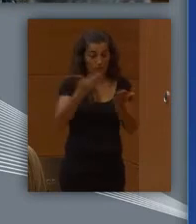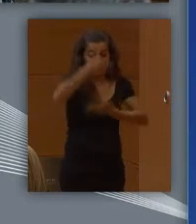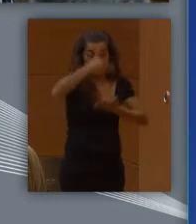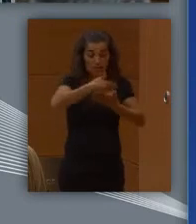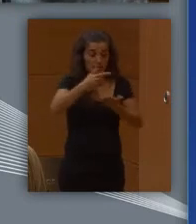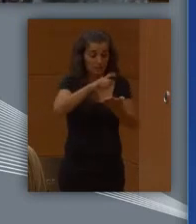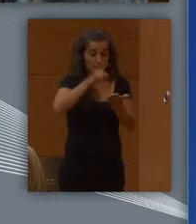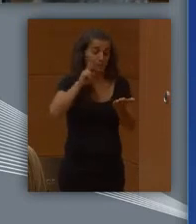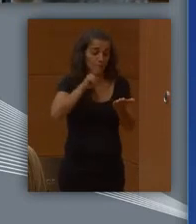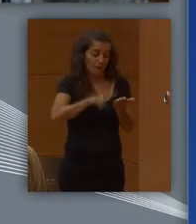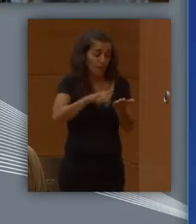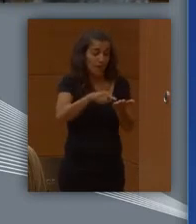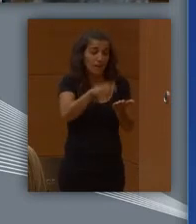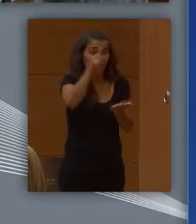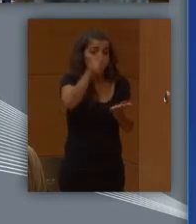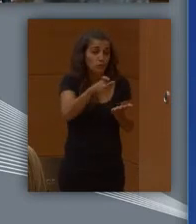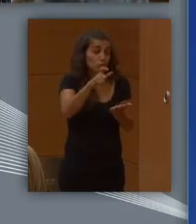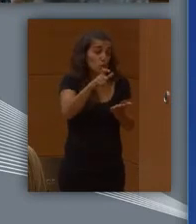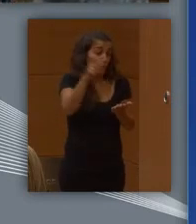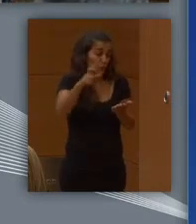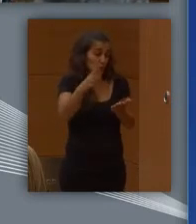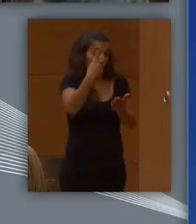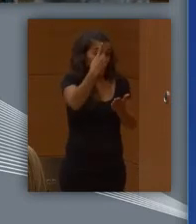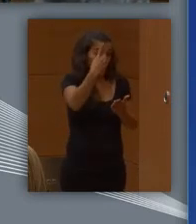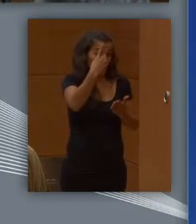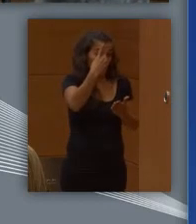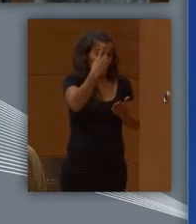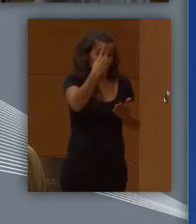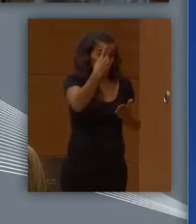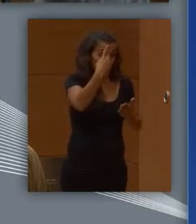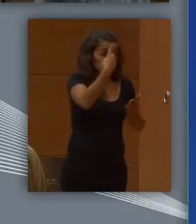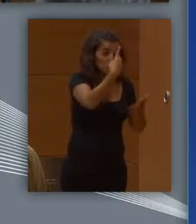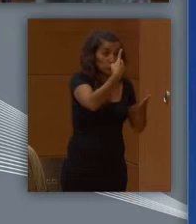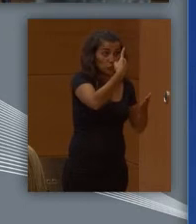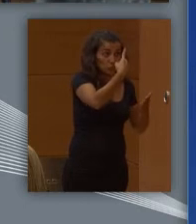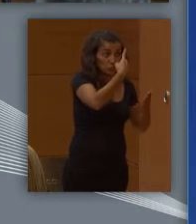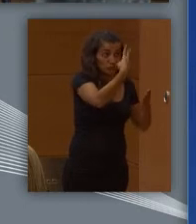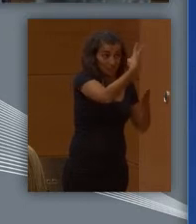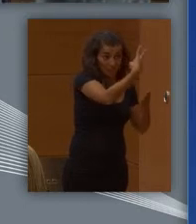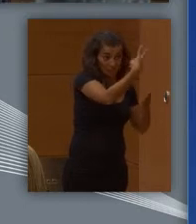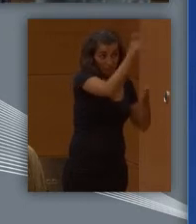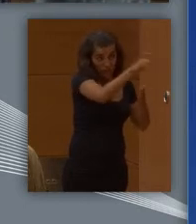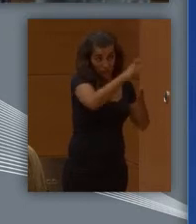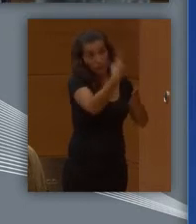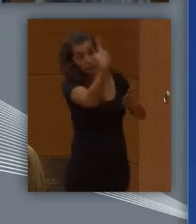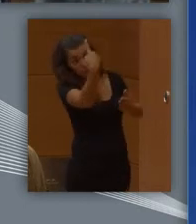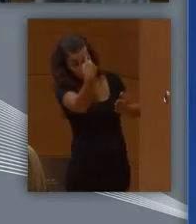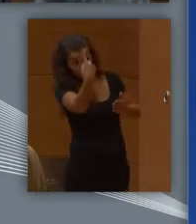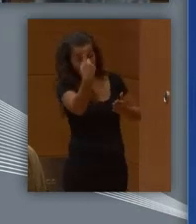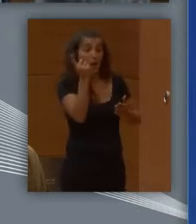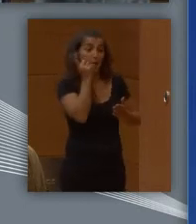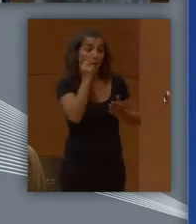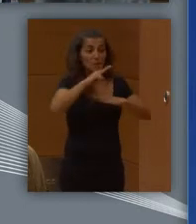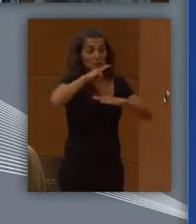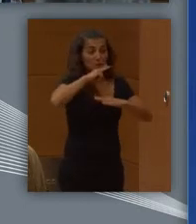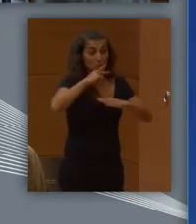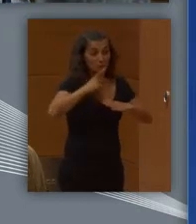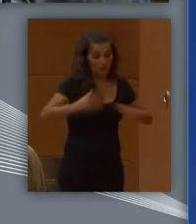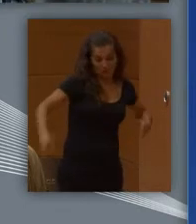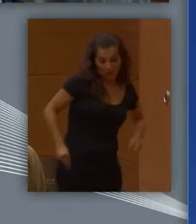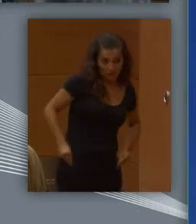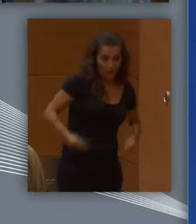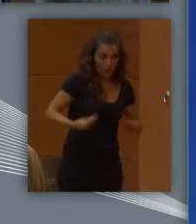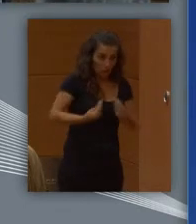telefonía móvil se llevan el teléfono cuando van al servicio. Entonces eso es un indicador claro de bueno, lo idóneo que es